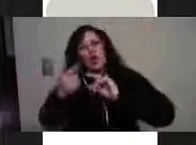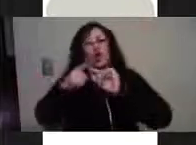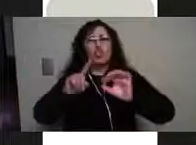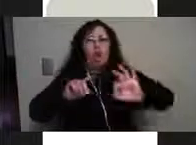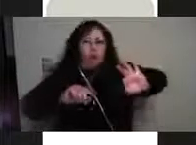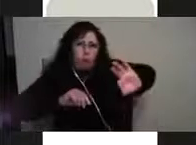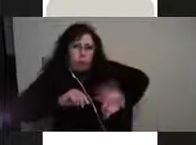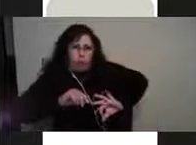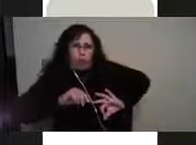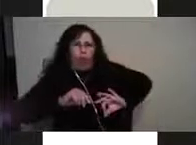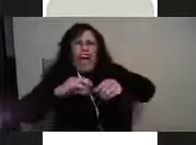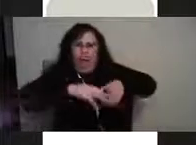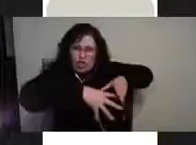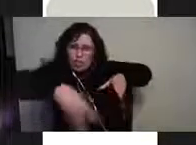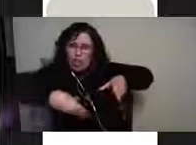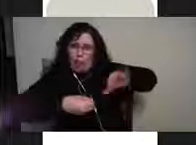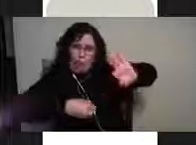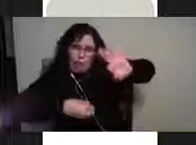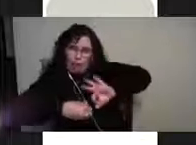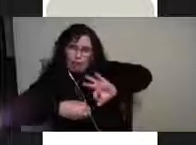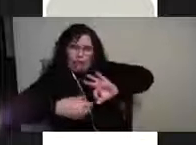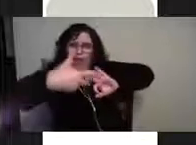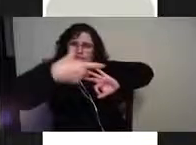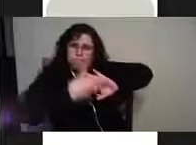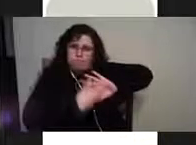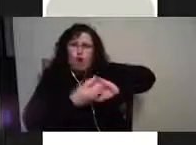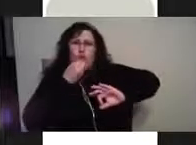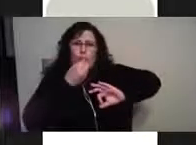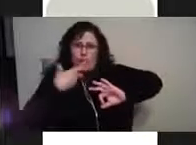¿ya? Entonces, depende de otras cosas.